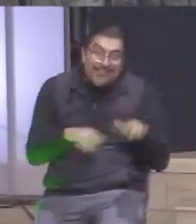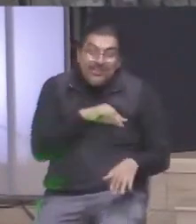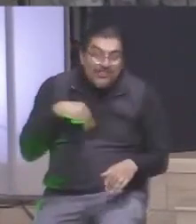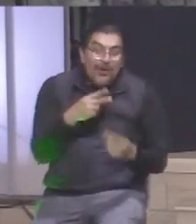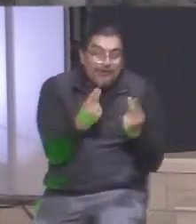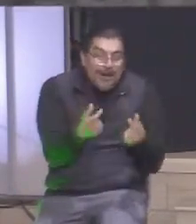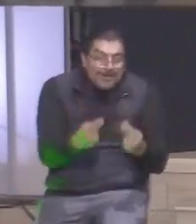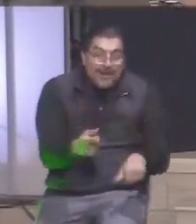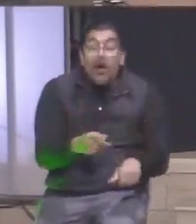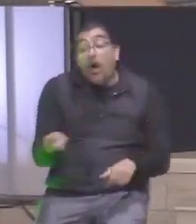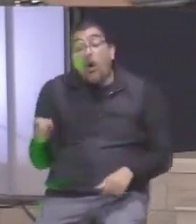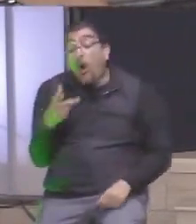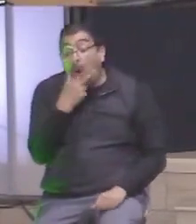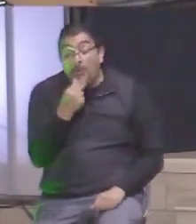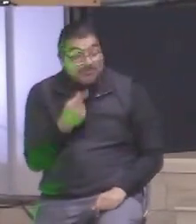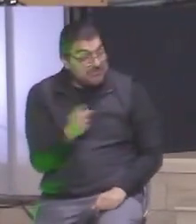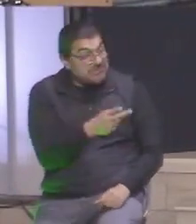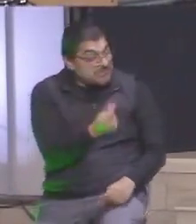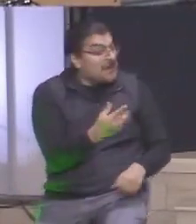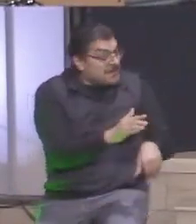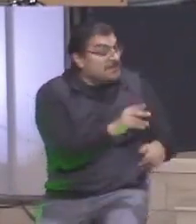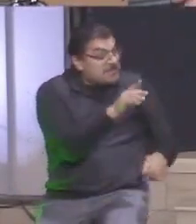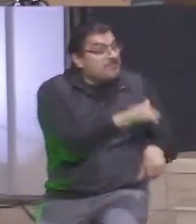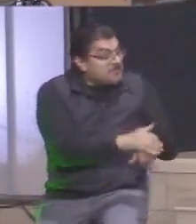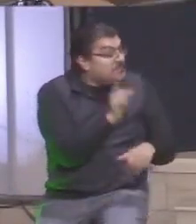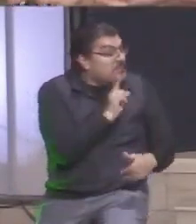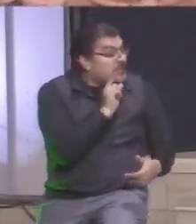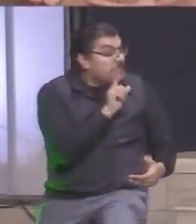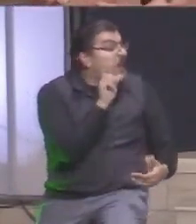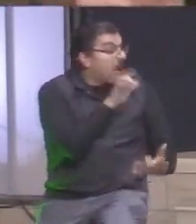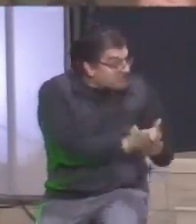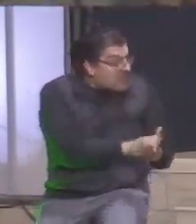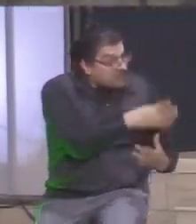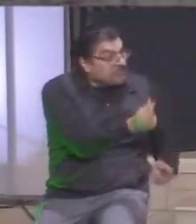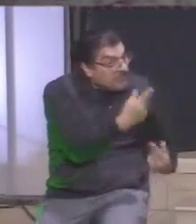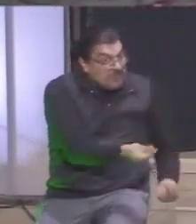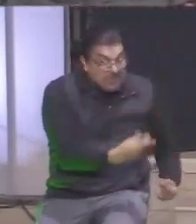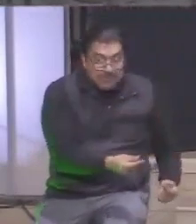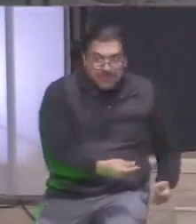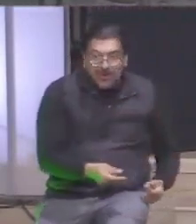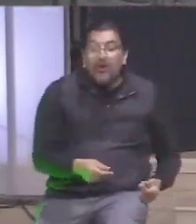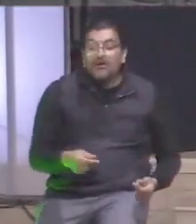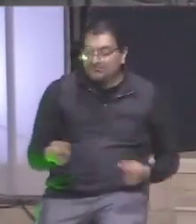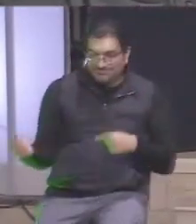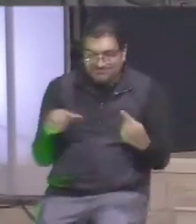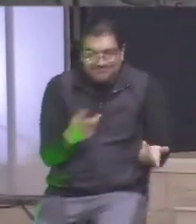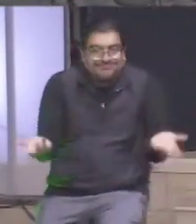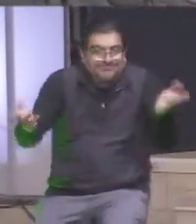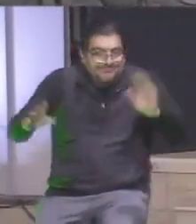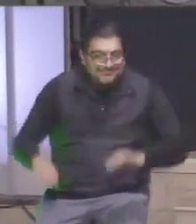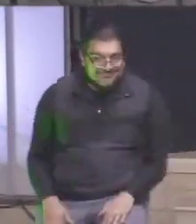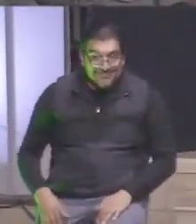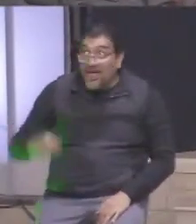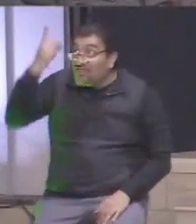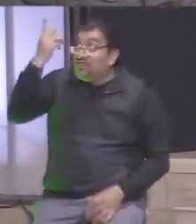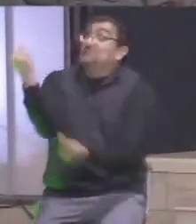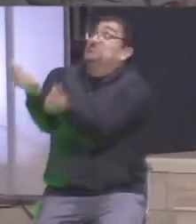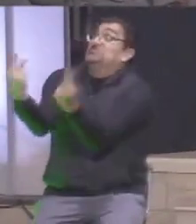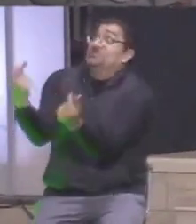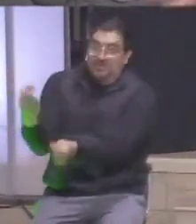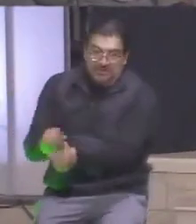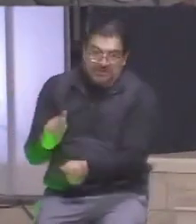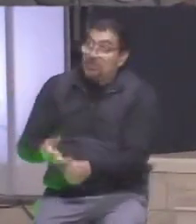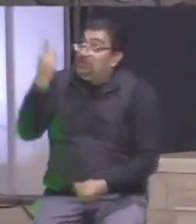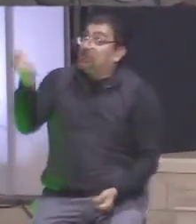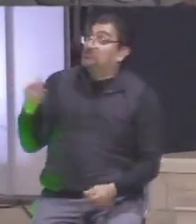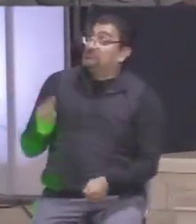nuestra esposa no tenemos paciencia con los hijos con el marido Qué es cómo se te ocurre que vas a tener paciencia con Dios